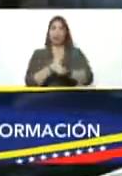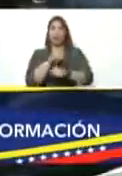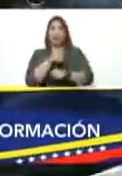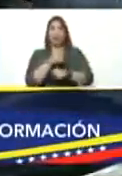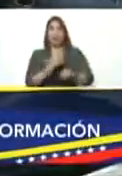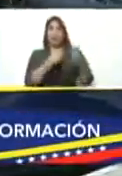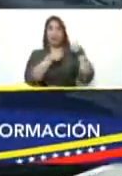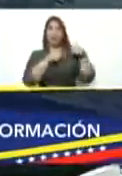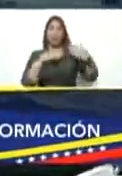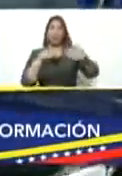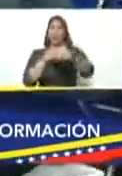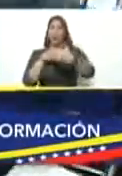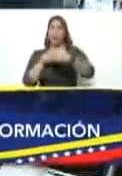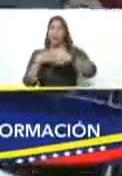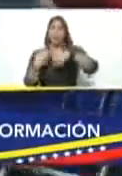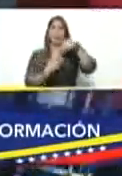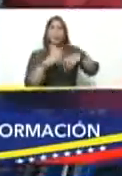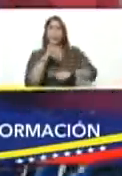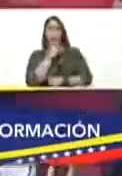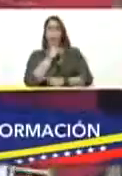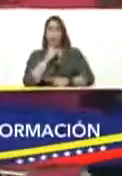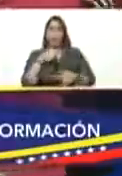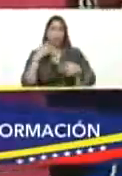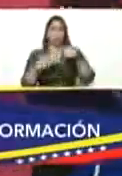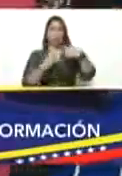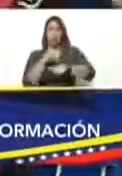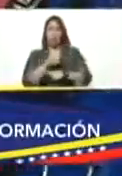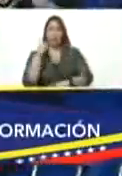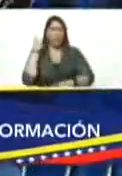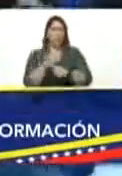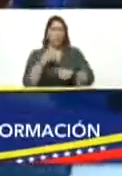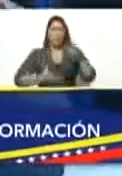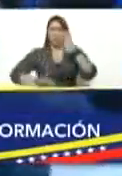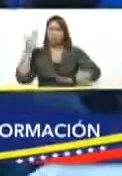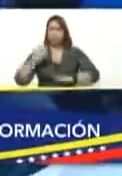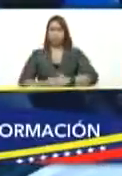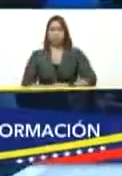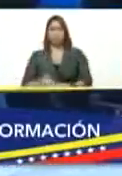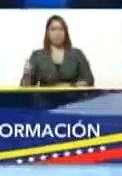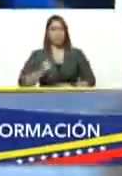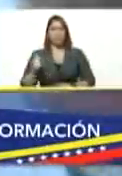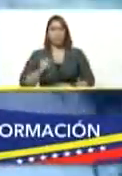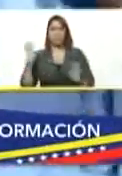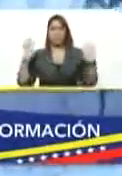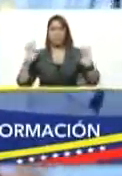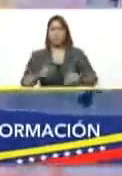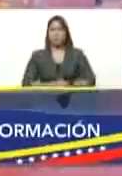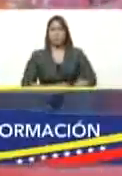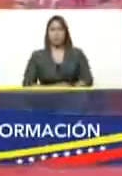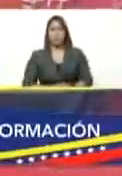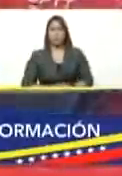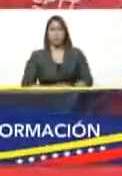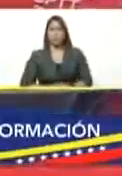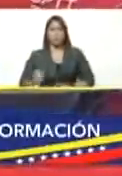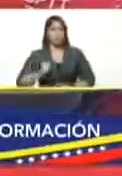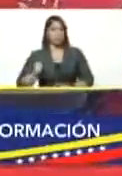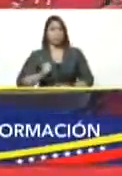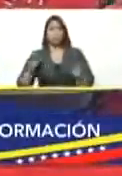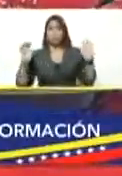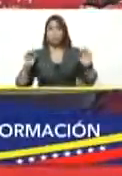gerencia contrarrevolucionaria y debe salir, esté donde esté, esté donde